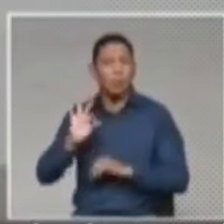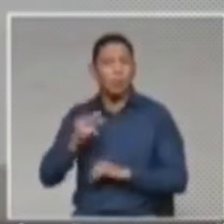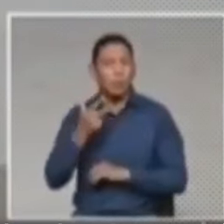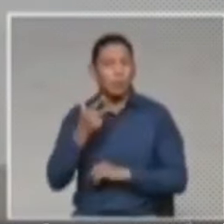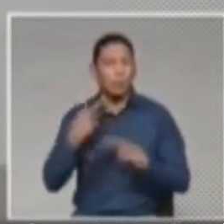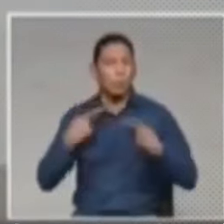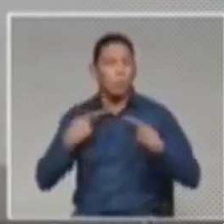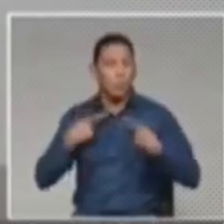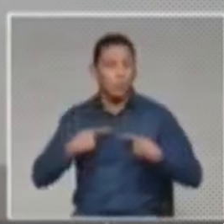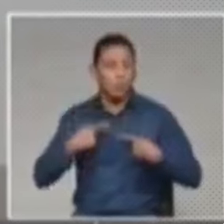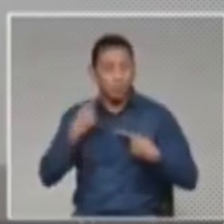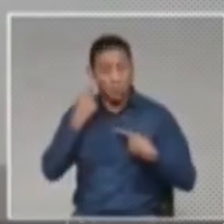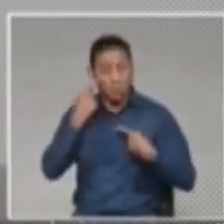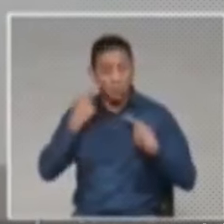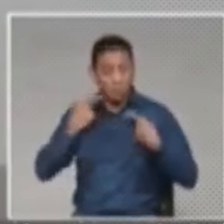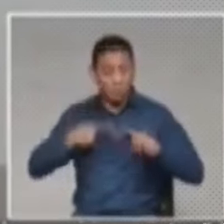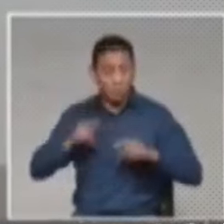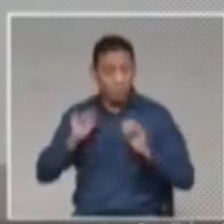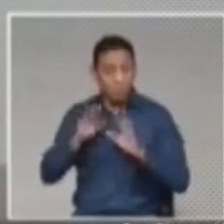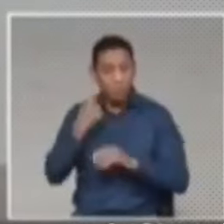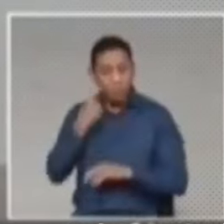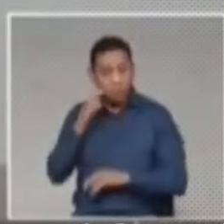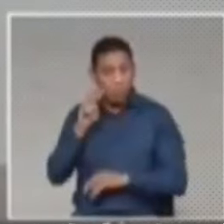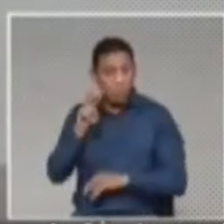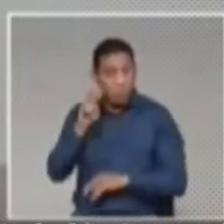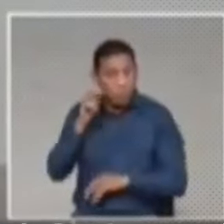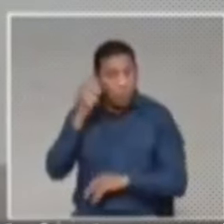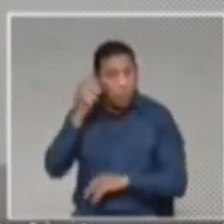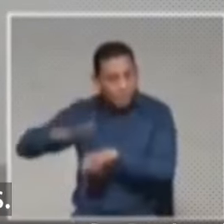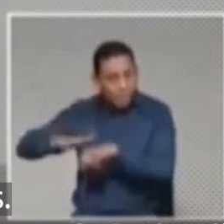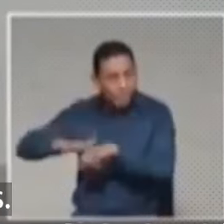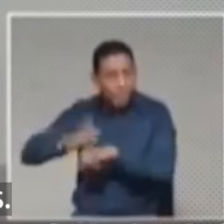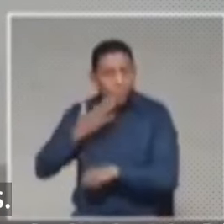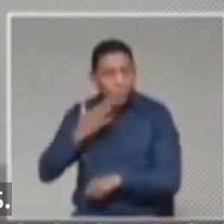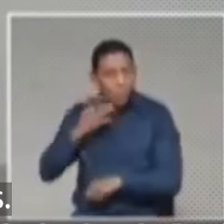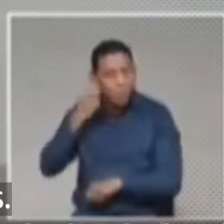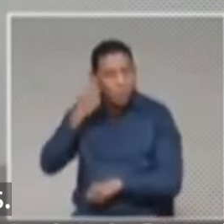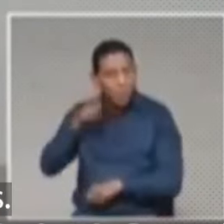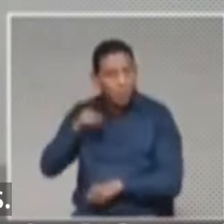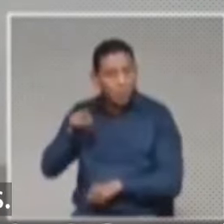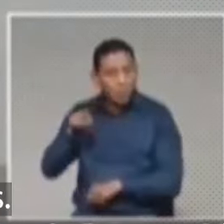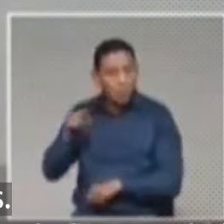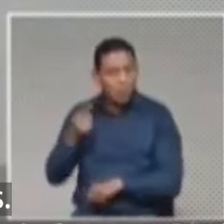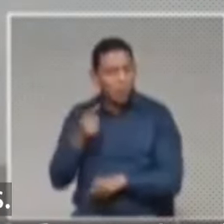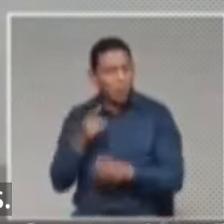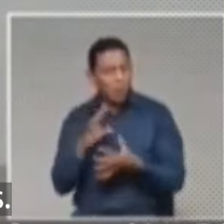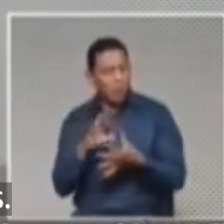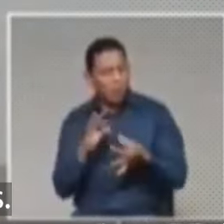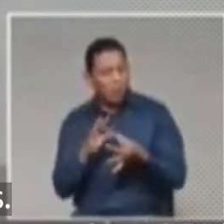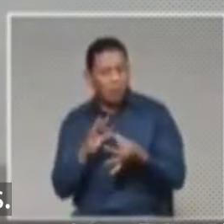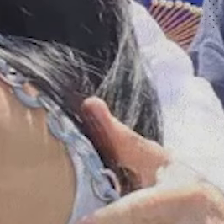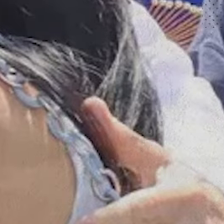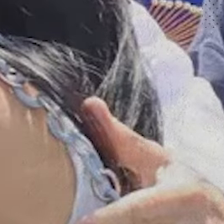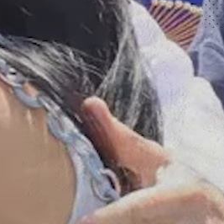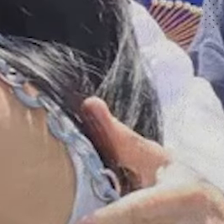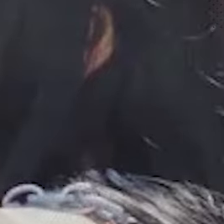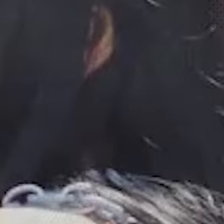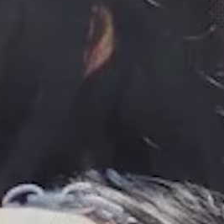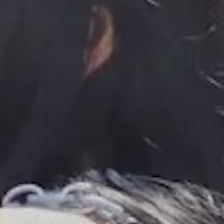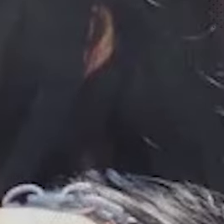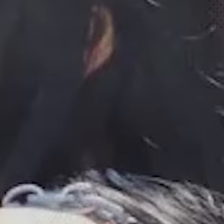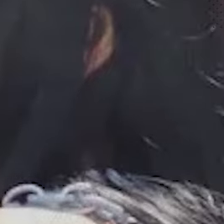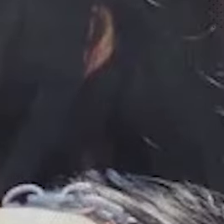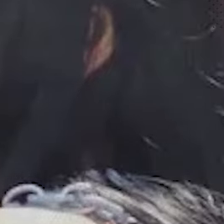37.848 personas, pero velo bien para que te quede tu cabecita bien grabado y para que no vengas tampoco con cuestionamientos absurdos.